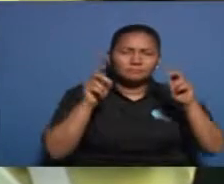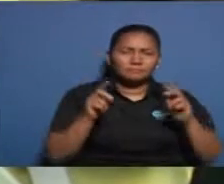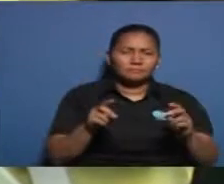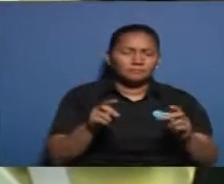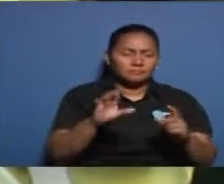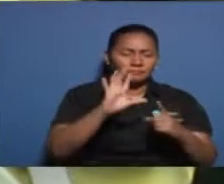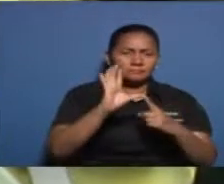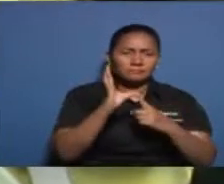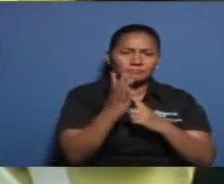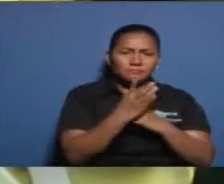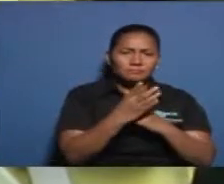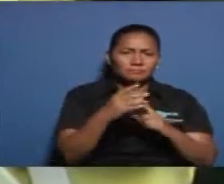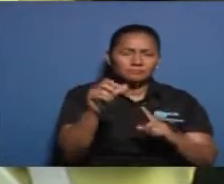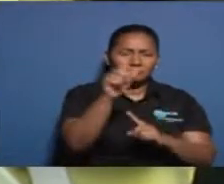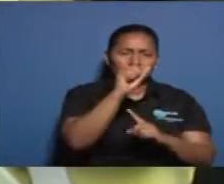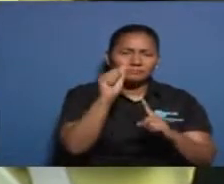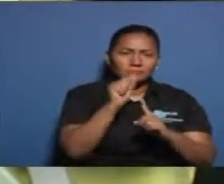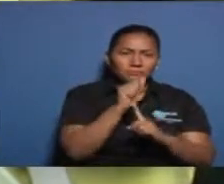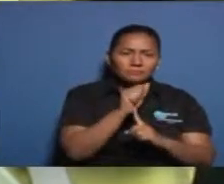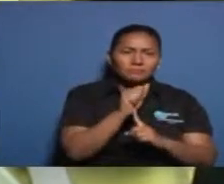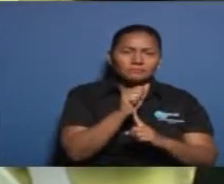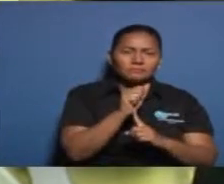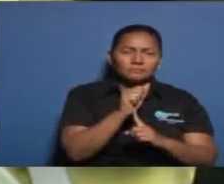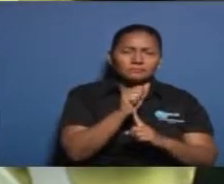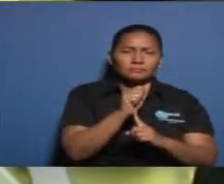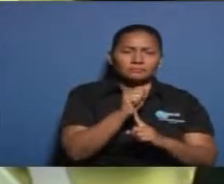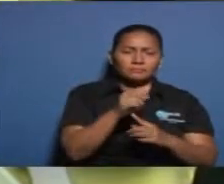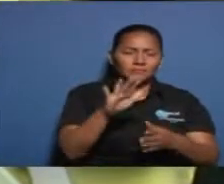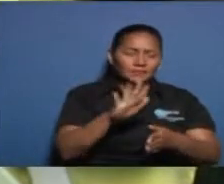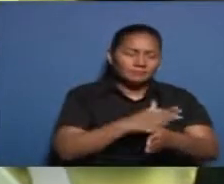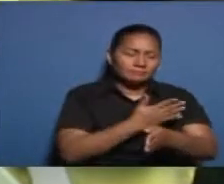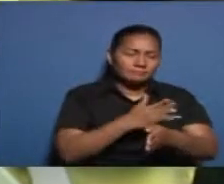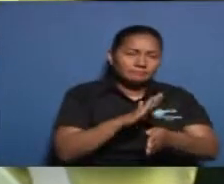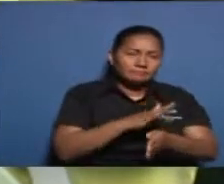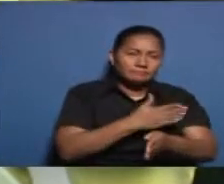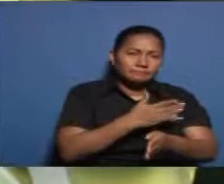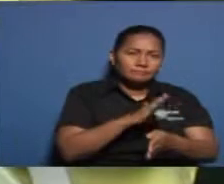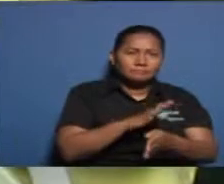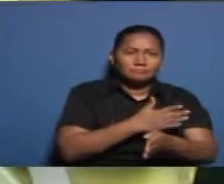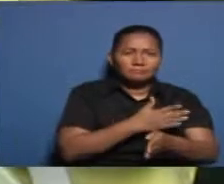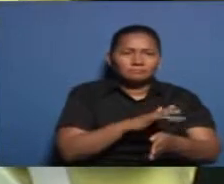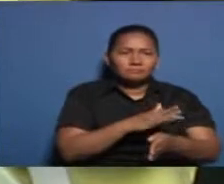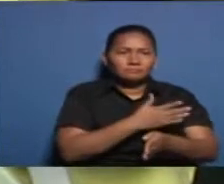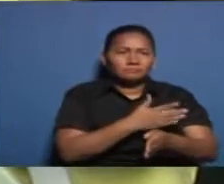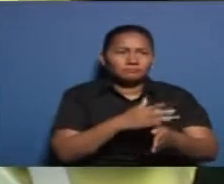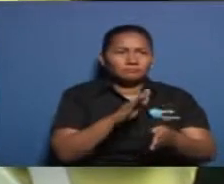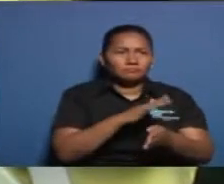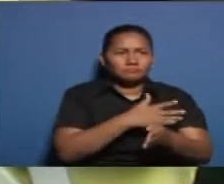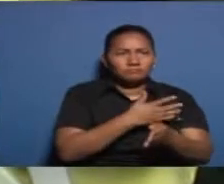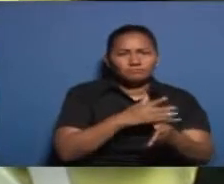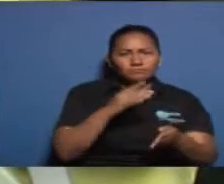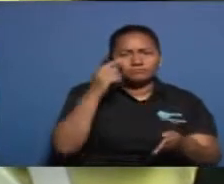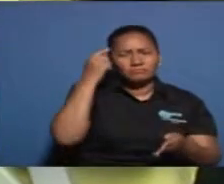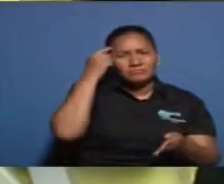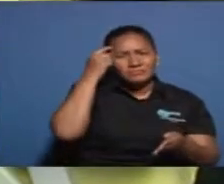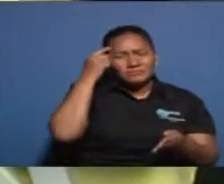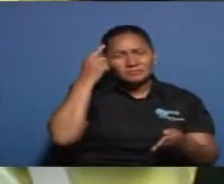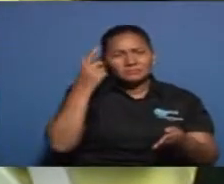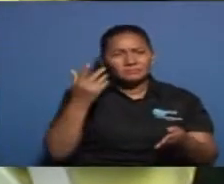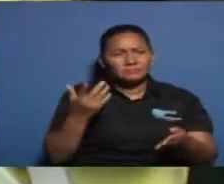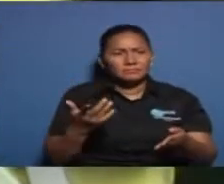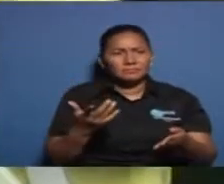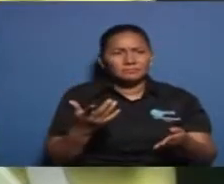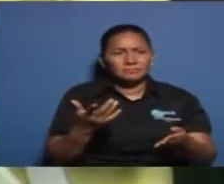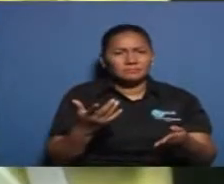total sin embargo horrible vemos a las mujeres a discotecas bailando y coreando estas canciones porque no están concientizando a velocidad